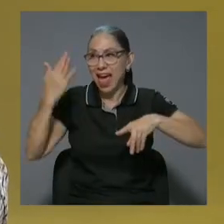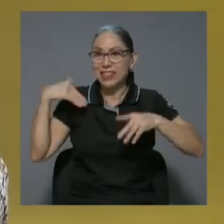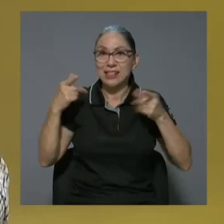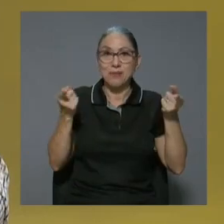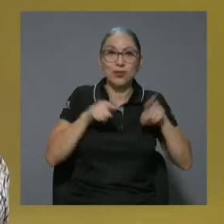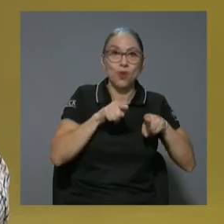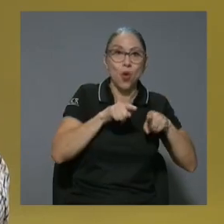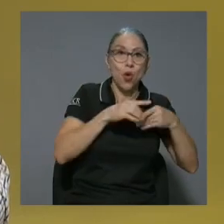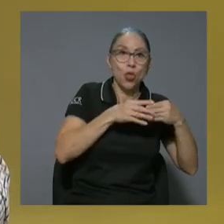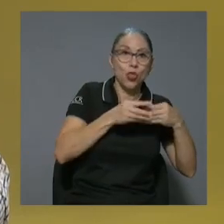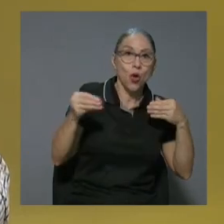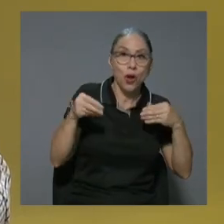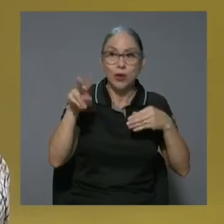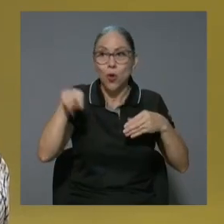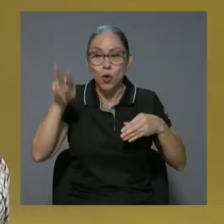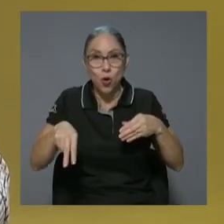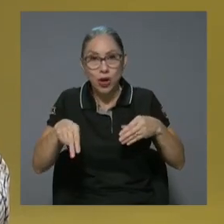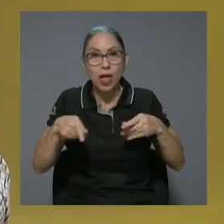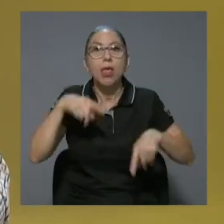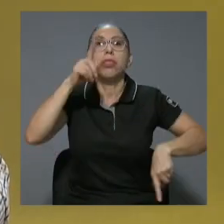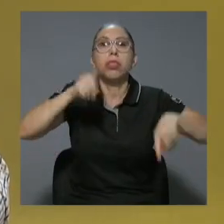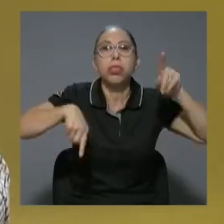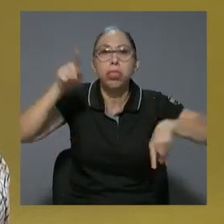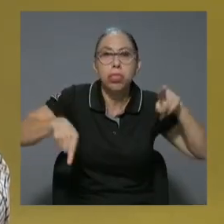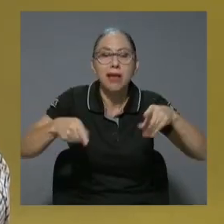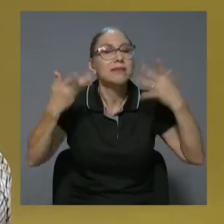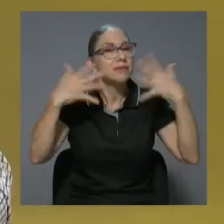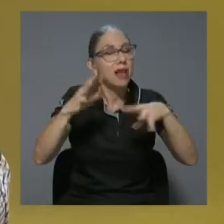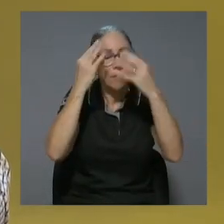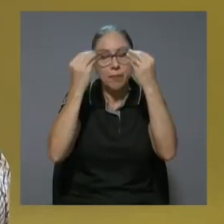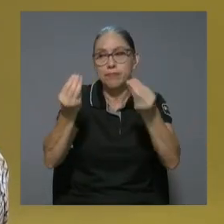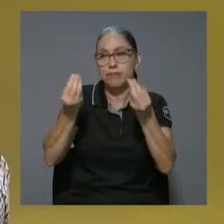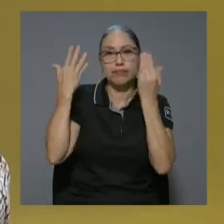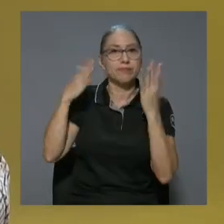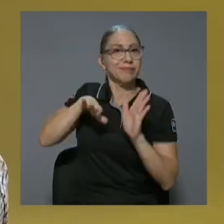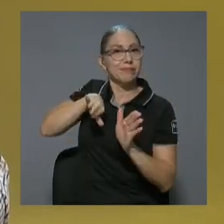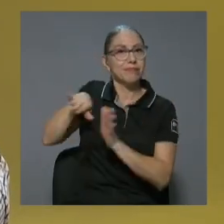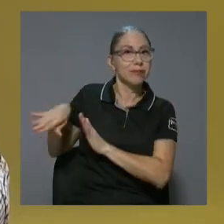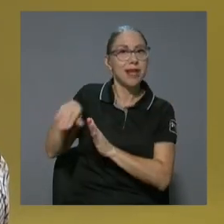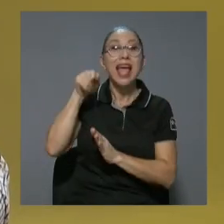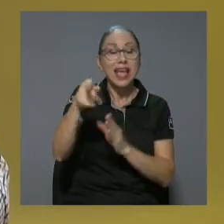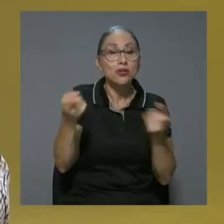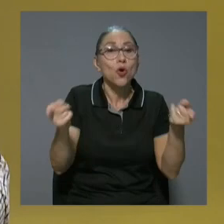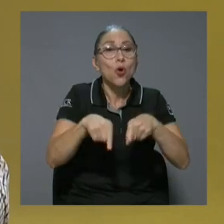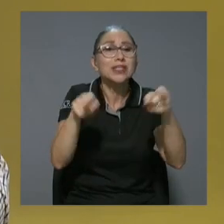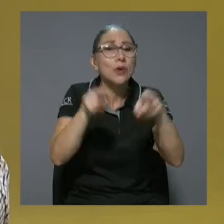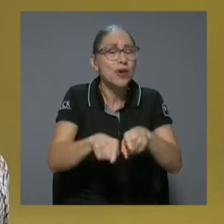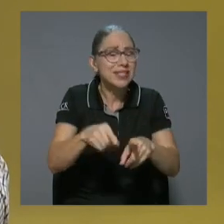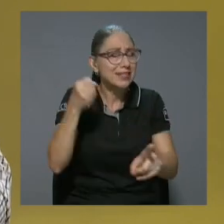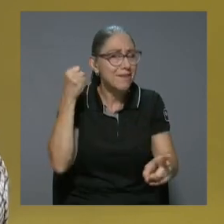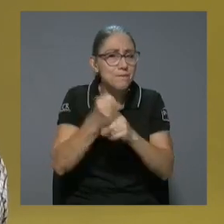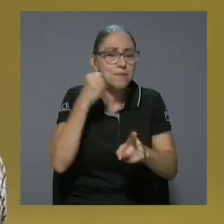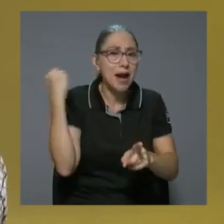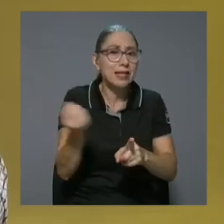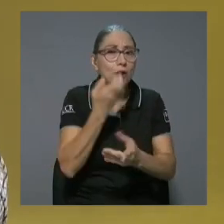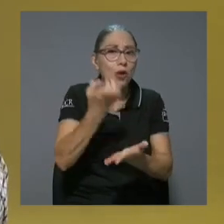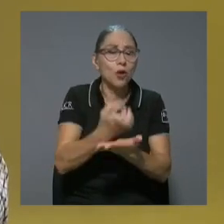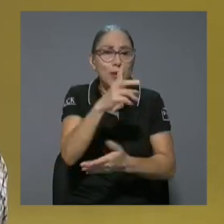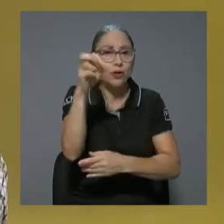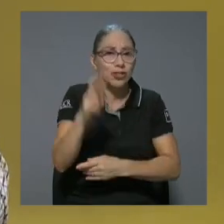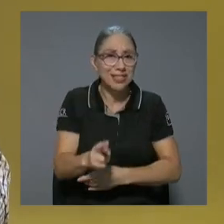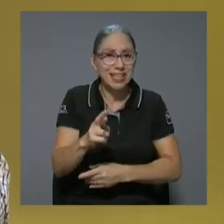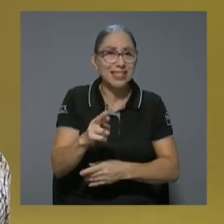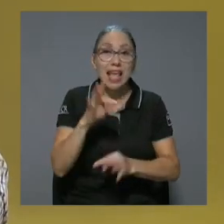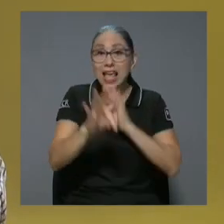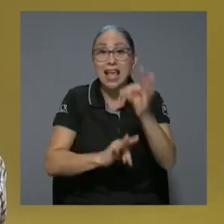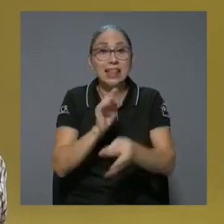quedaron atrás y fueron consecuencia de cosas muy fuertes que impactaron a la economía costarricense en esos periodos, y el tipo de cambio se ajustó como